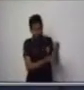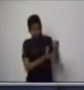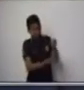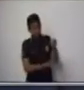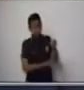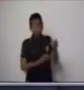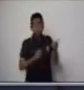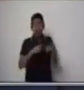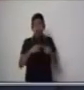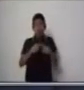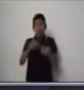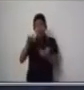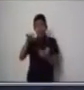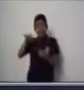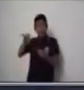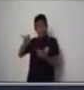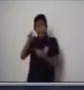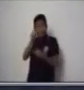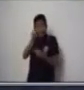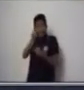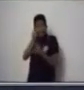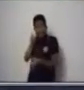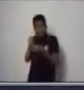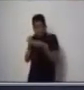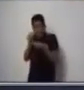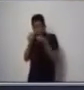muy ricos con sal y limoncitos.